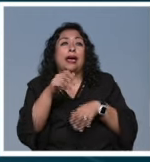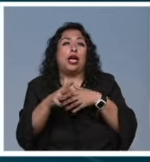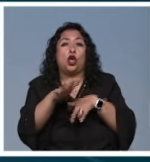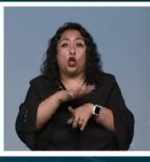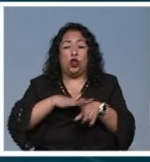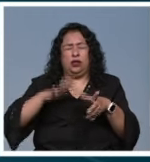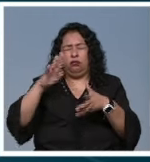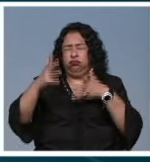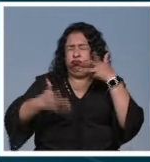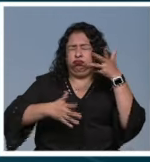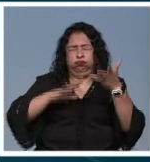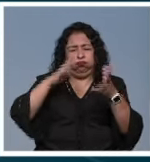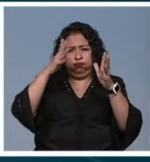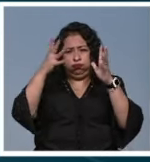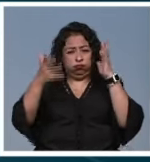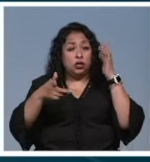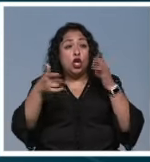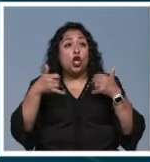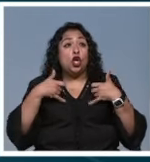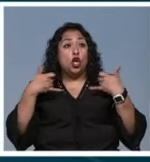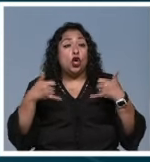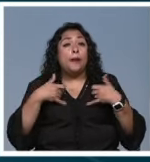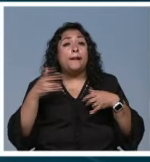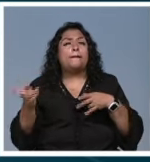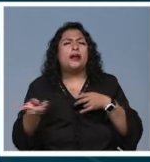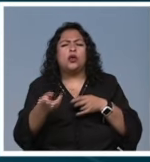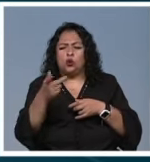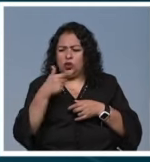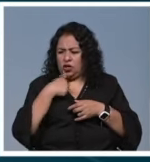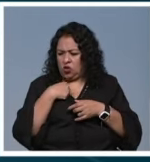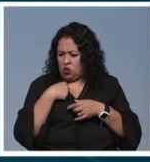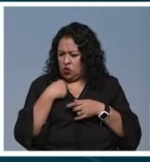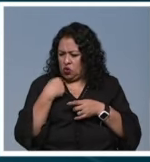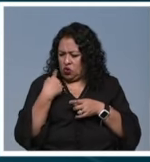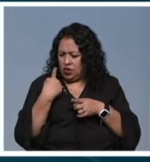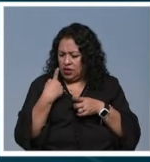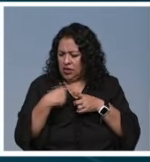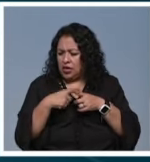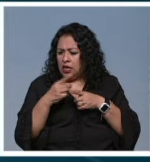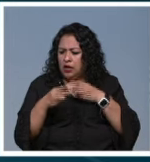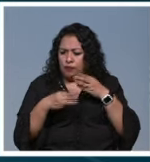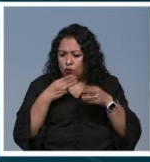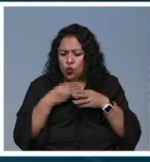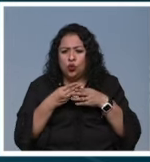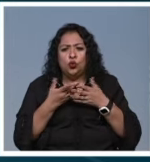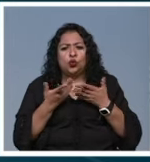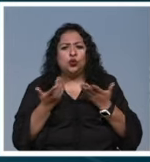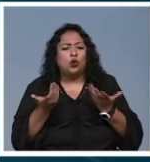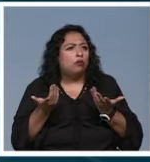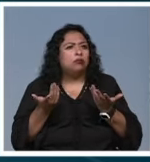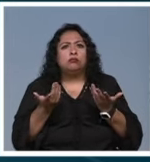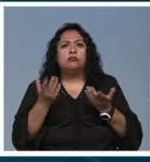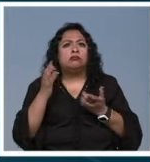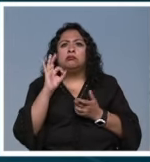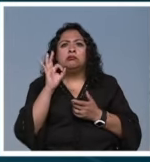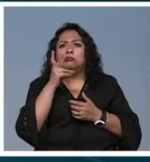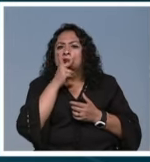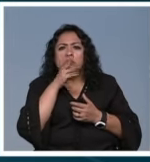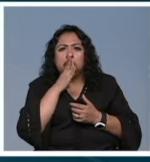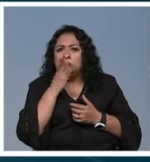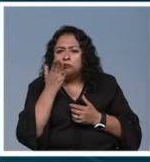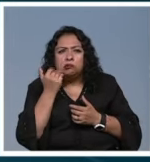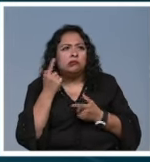contexto caótico. Esta joven está preguntándose quién es ella en el mundo, sin sus padres,